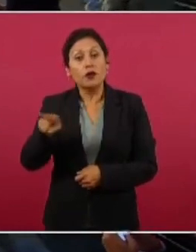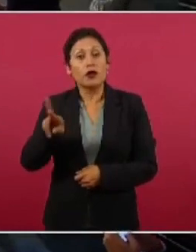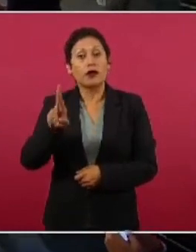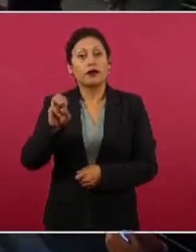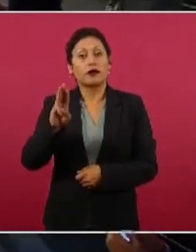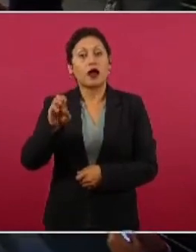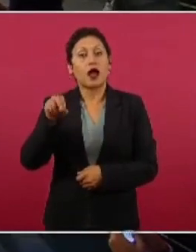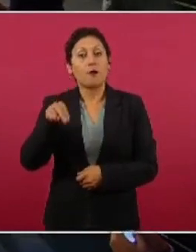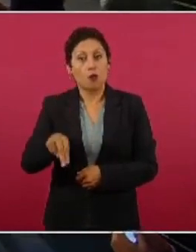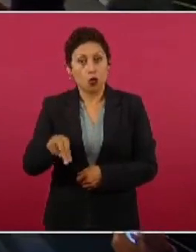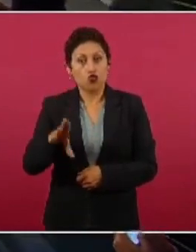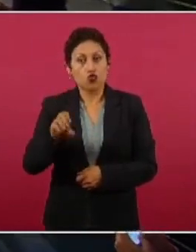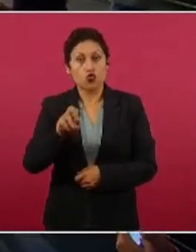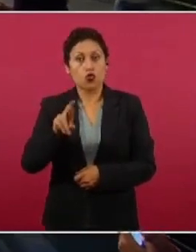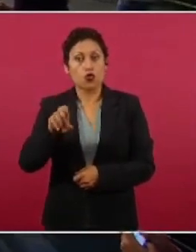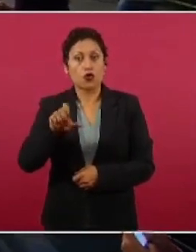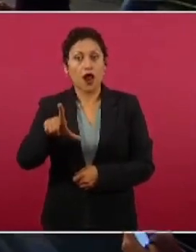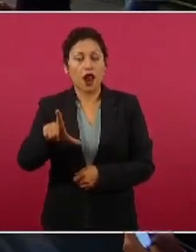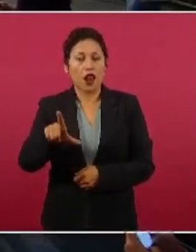muy reaccionario,